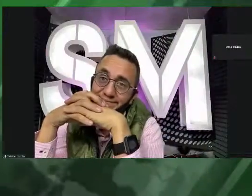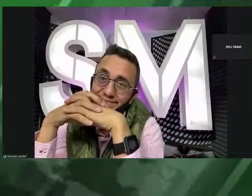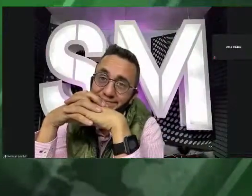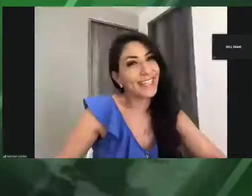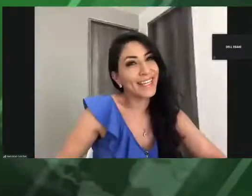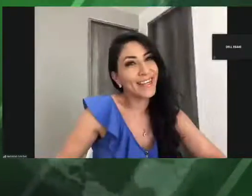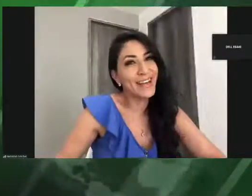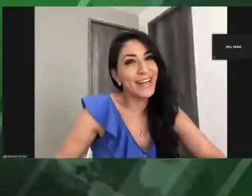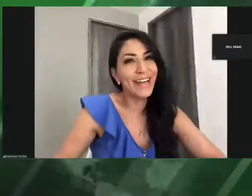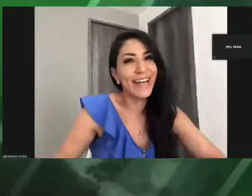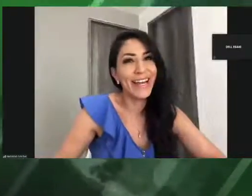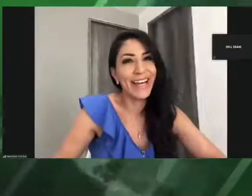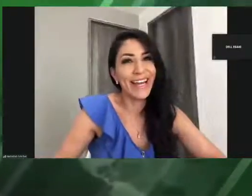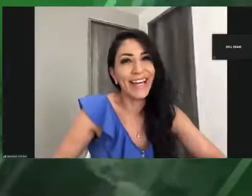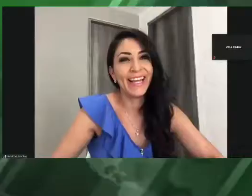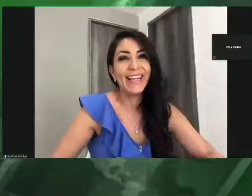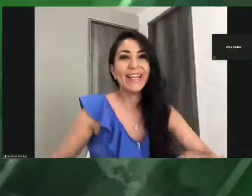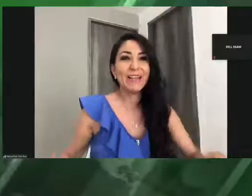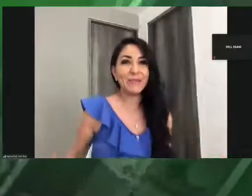Cristian se quedó.